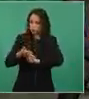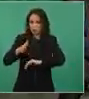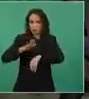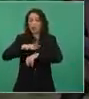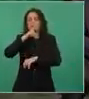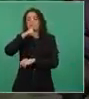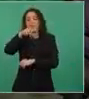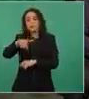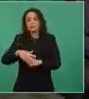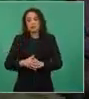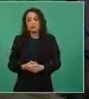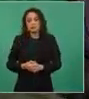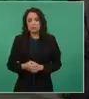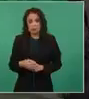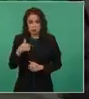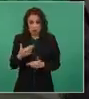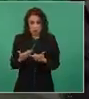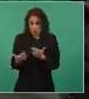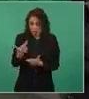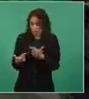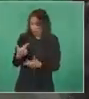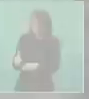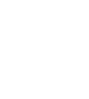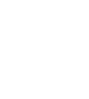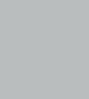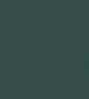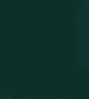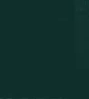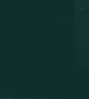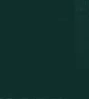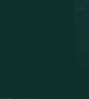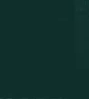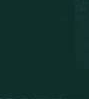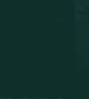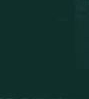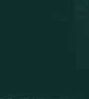y no vamos a dar ni un paso atrás, y pacíficamente.